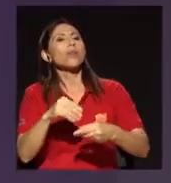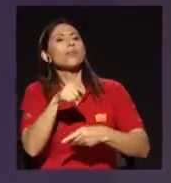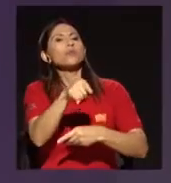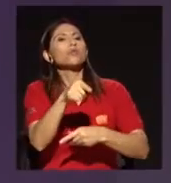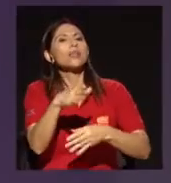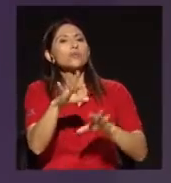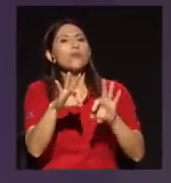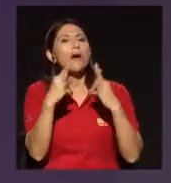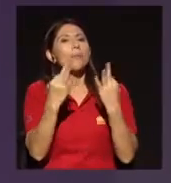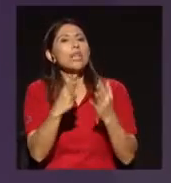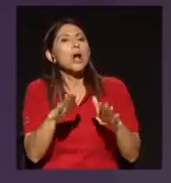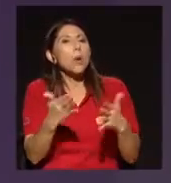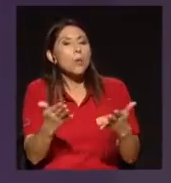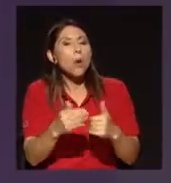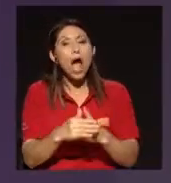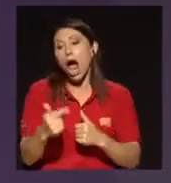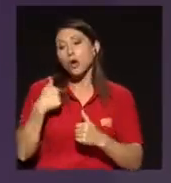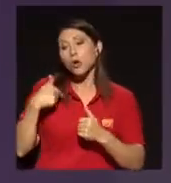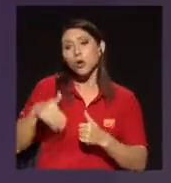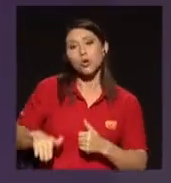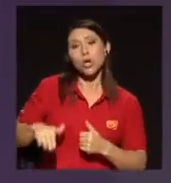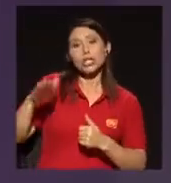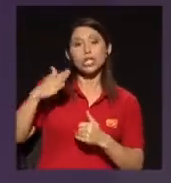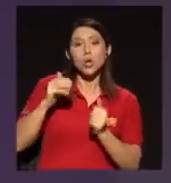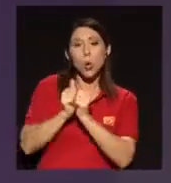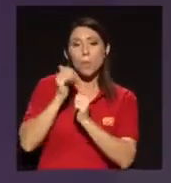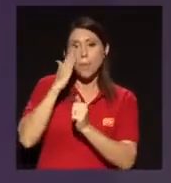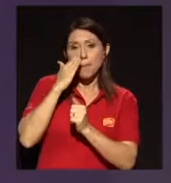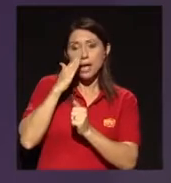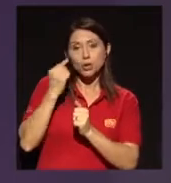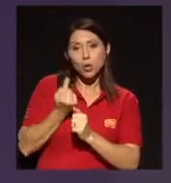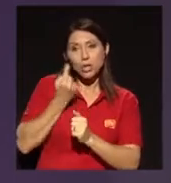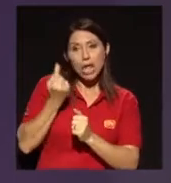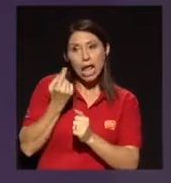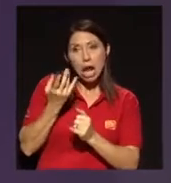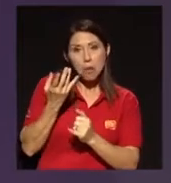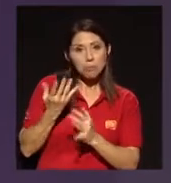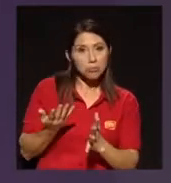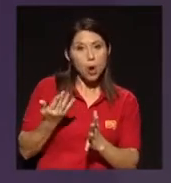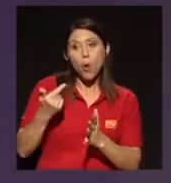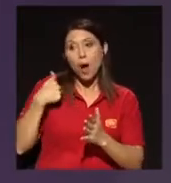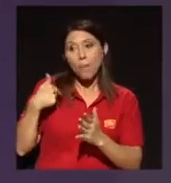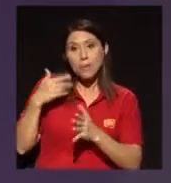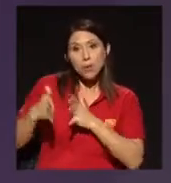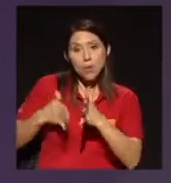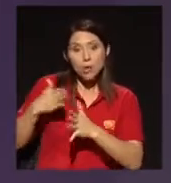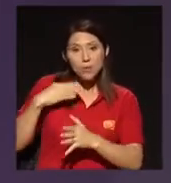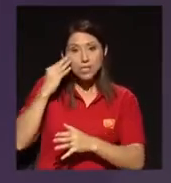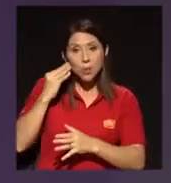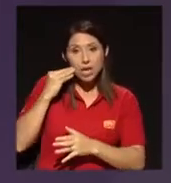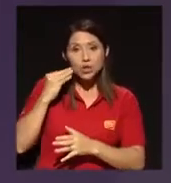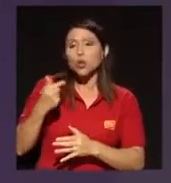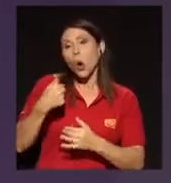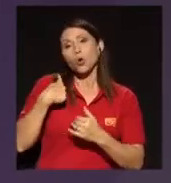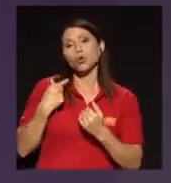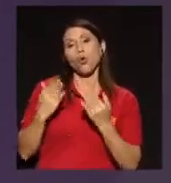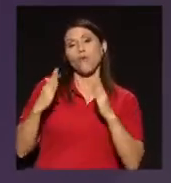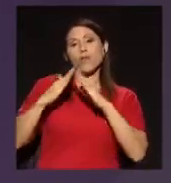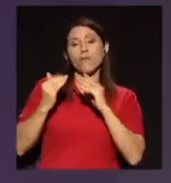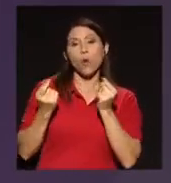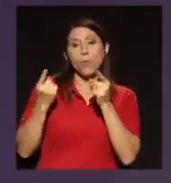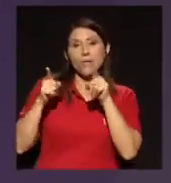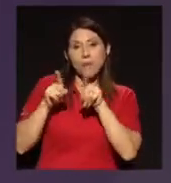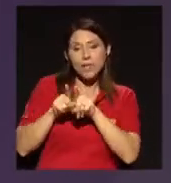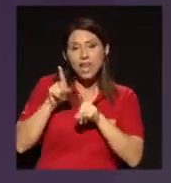Ah, bueno, no, yo crecí mamá soltera, no, a mí me criaron los abuelitos, o no, yo vivo con mi pareja y un perrito. O sea, la realidad de cada uno